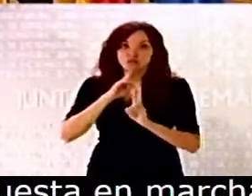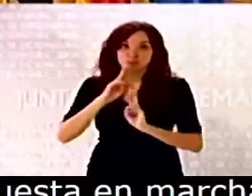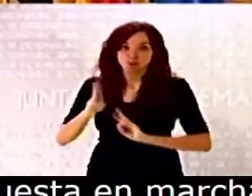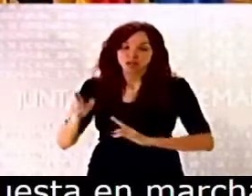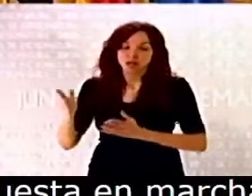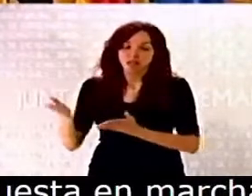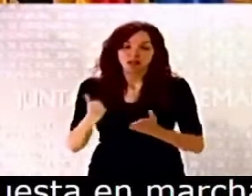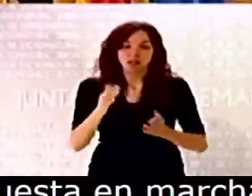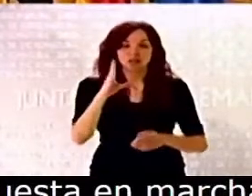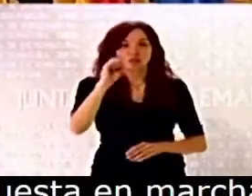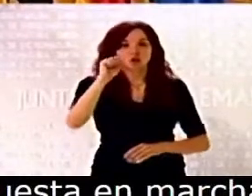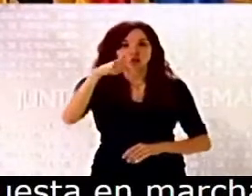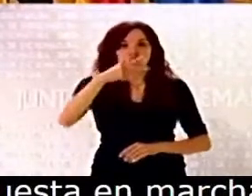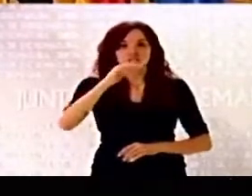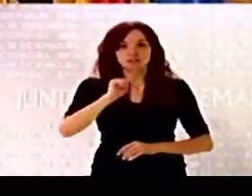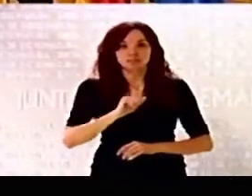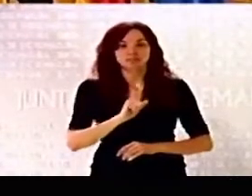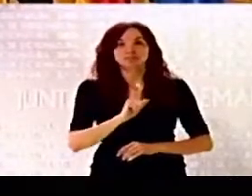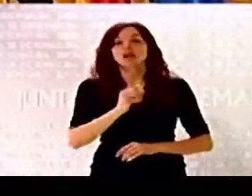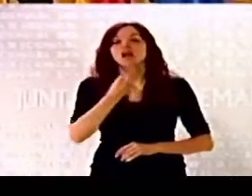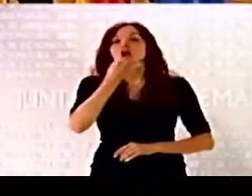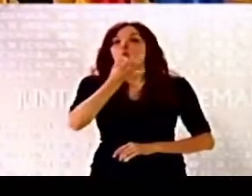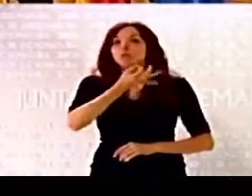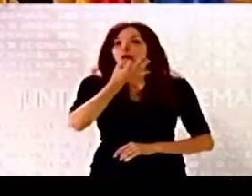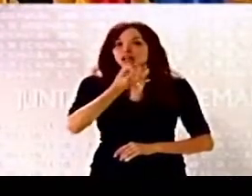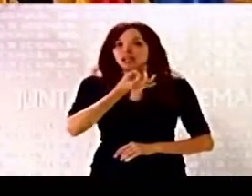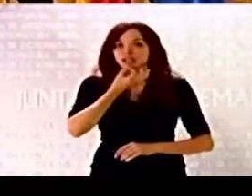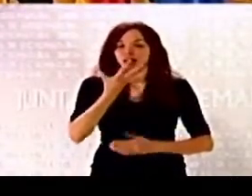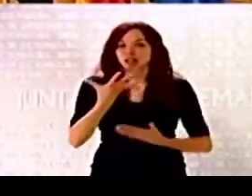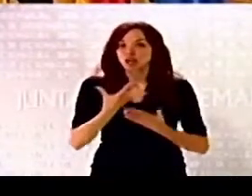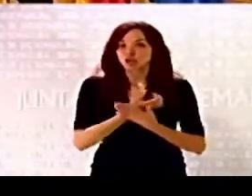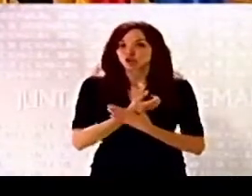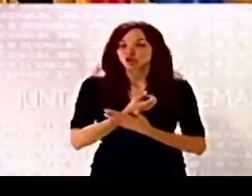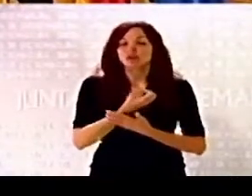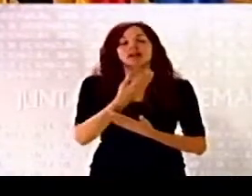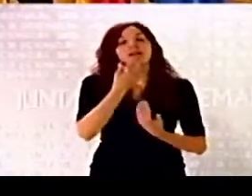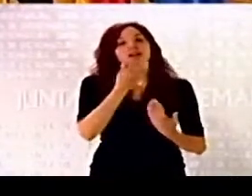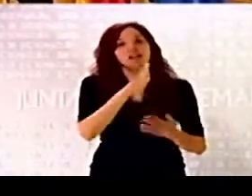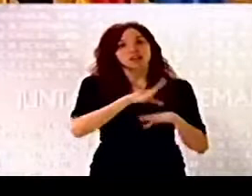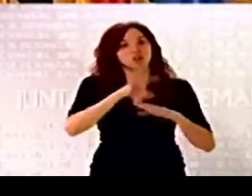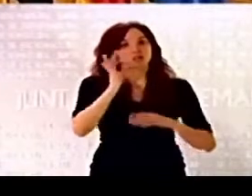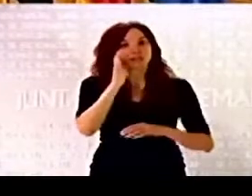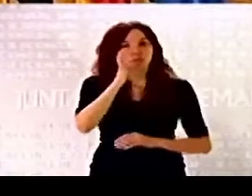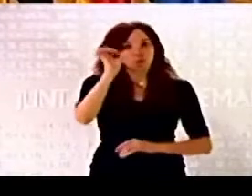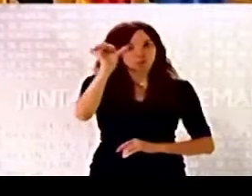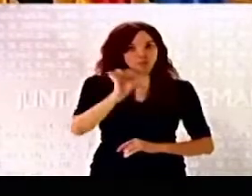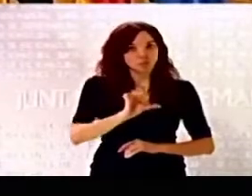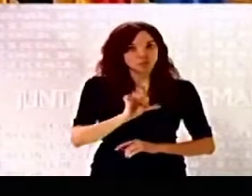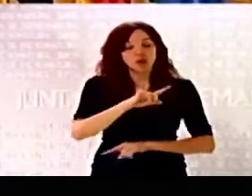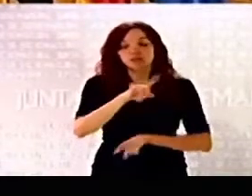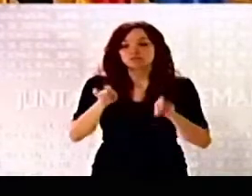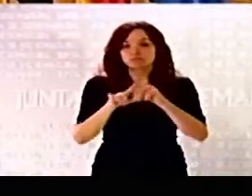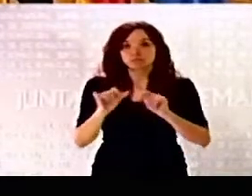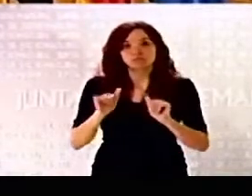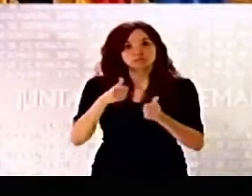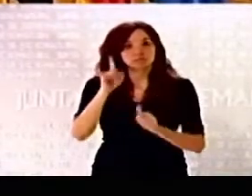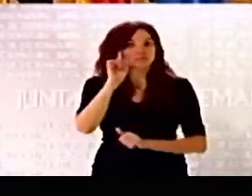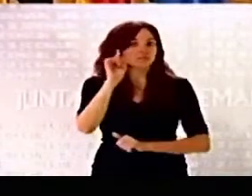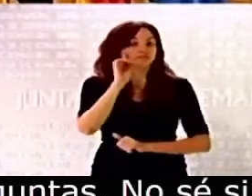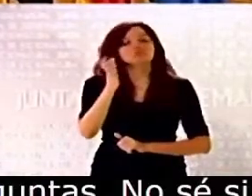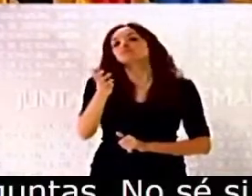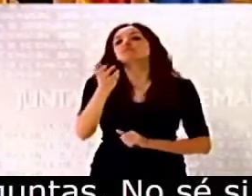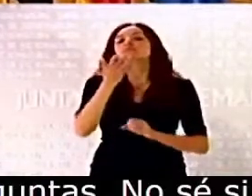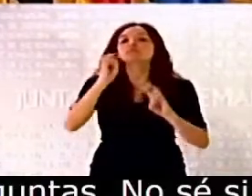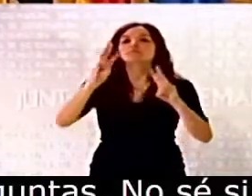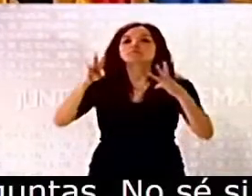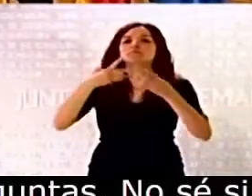Buenas tardes a todos. Gracias, consejera, por su intervención. Pasamos al turno de preguntas. No sé si el compañero de Canal Extremadura Radio, que está conectado